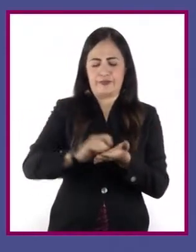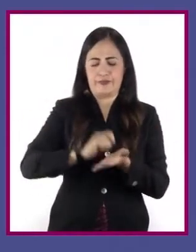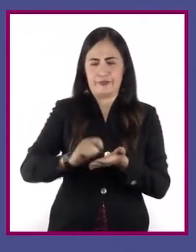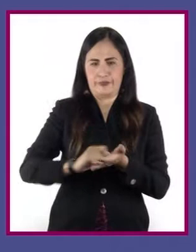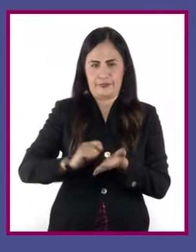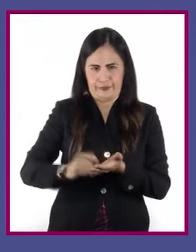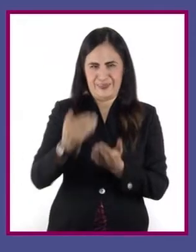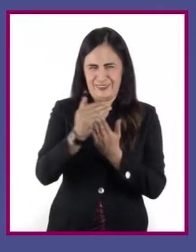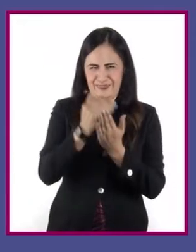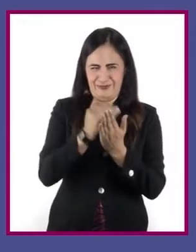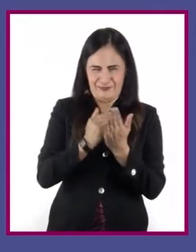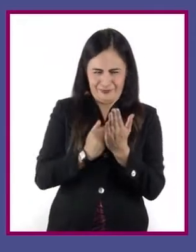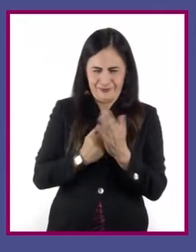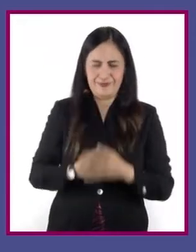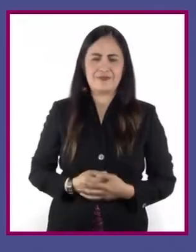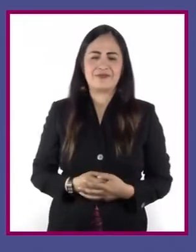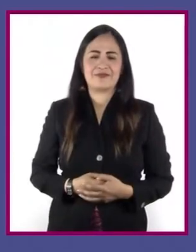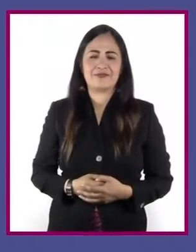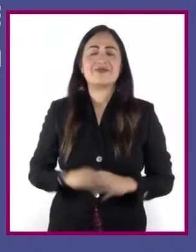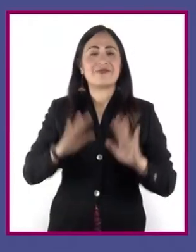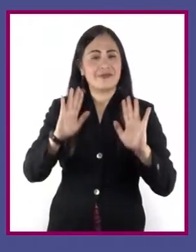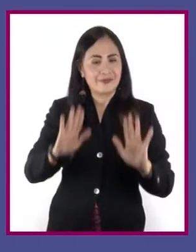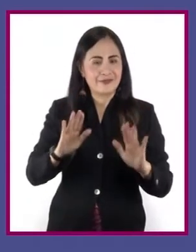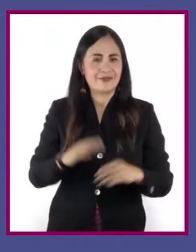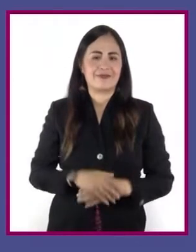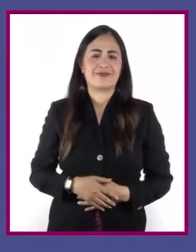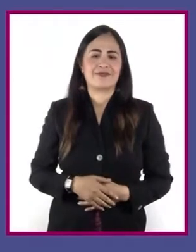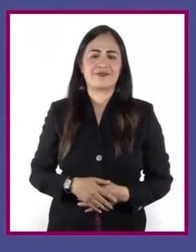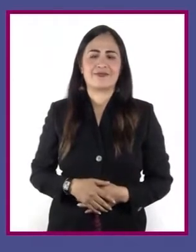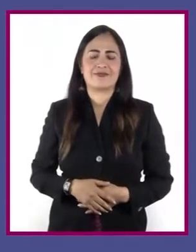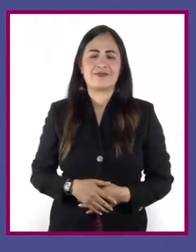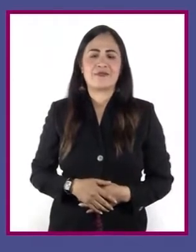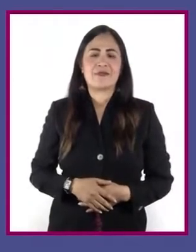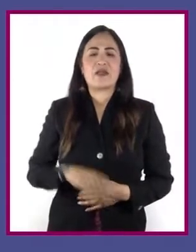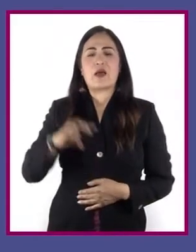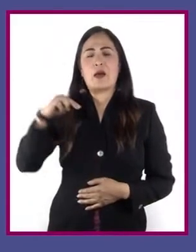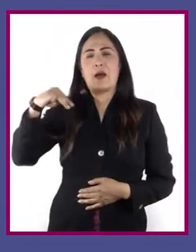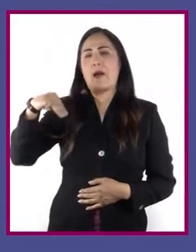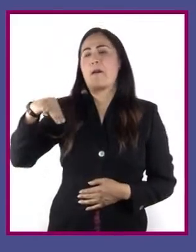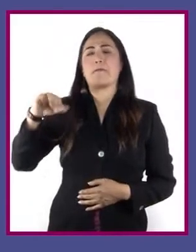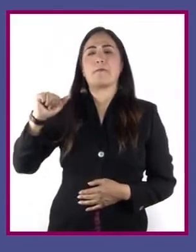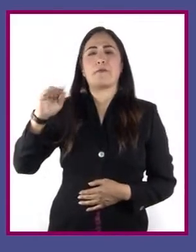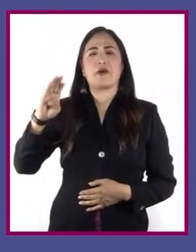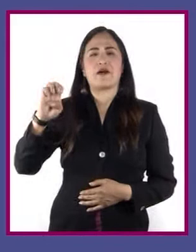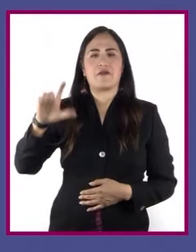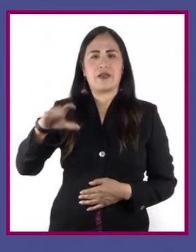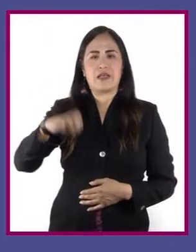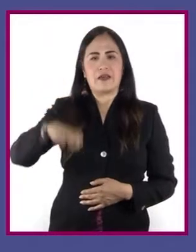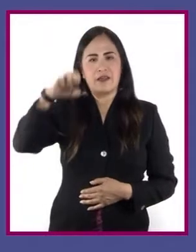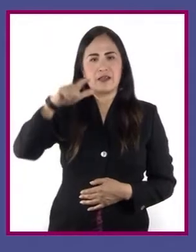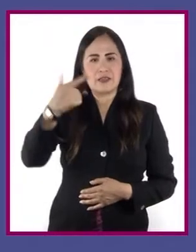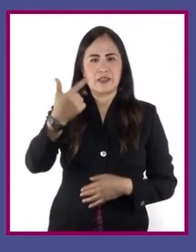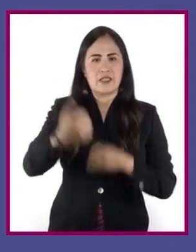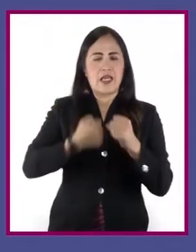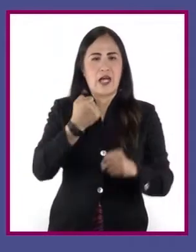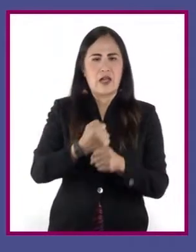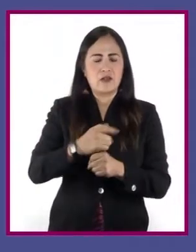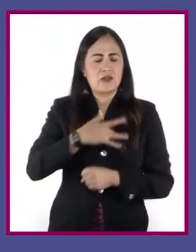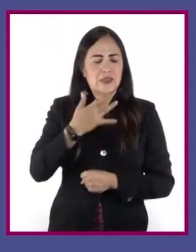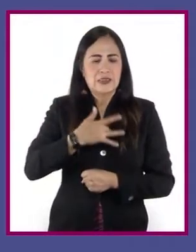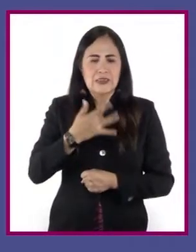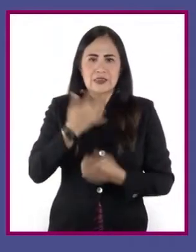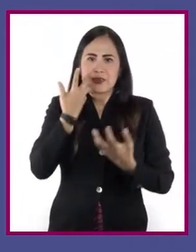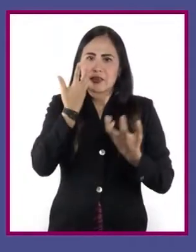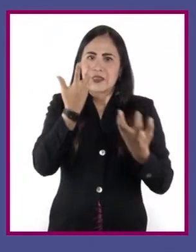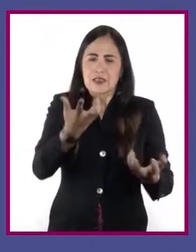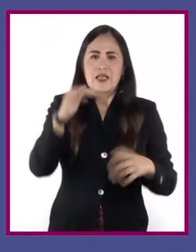presentación. Leamos ahora el borrador. Mabel López Vaca tenía solo 7 años cuando sintió la necesidad de acariciar el